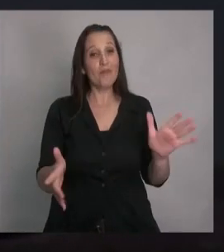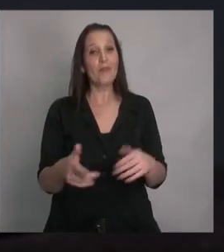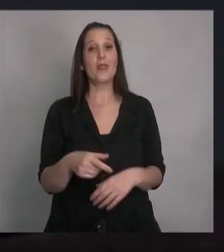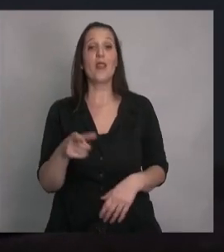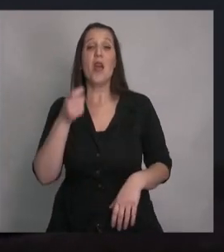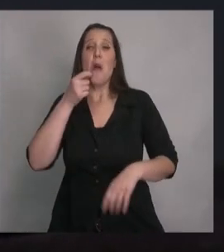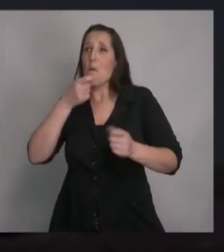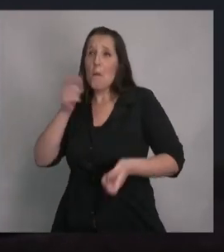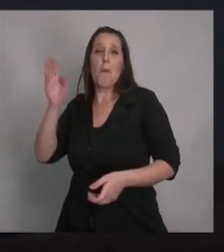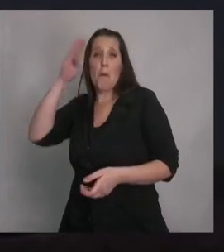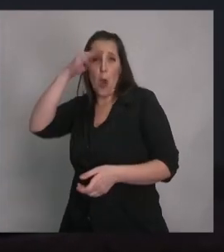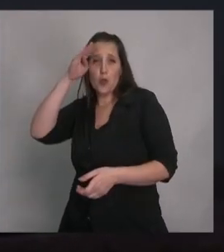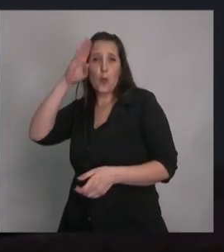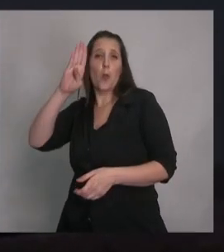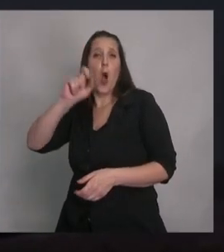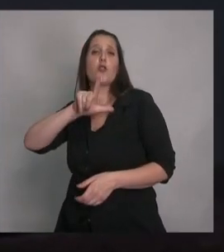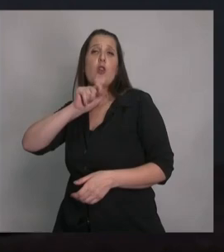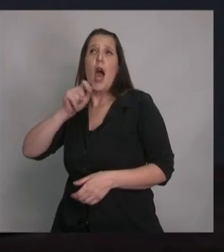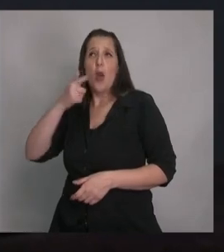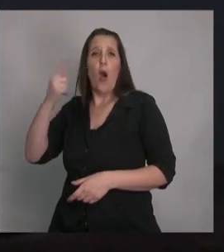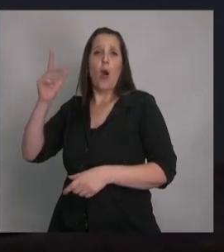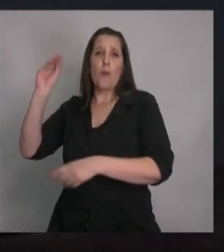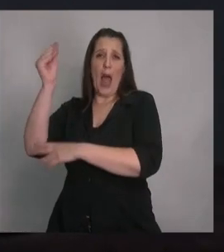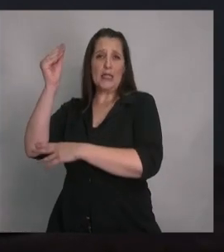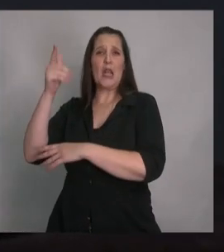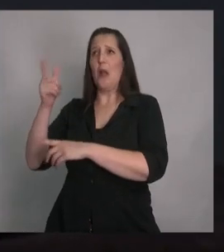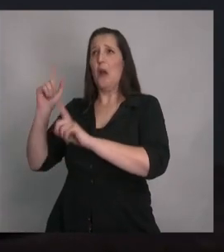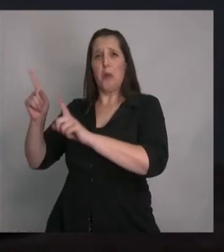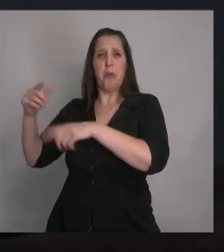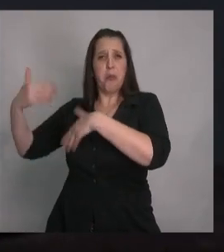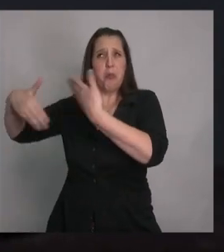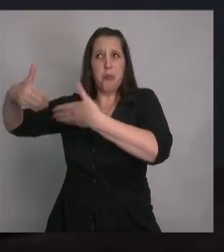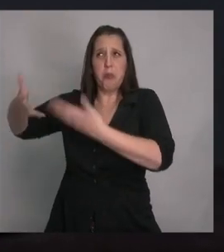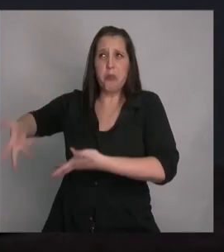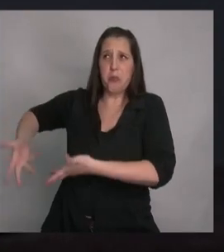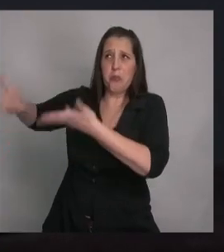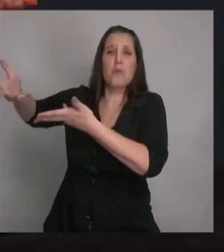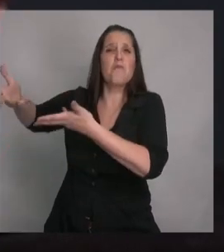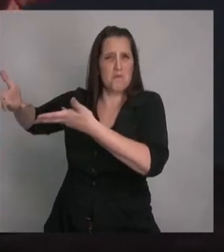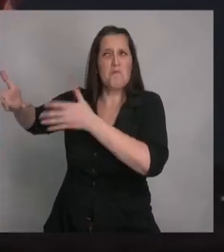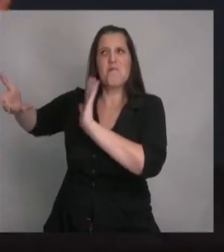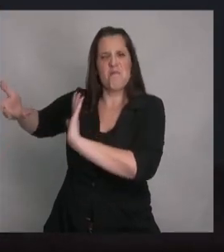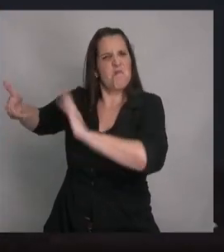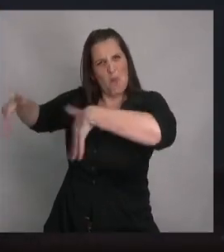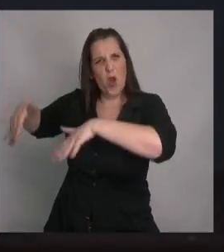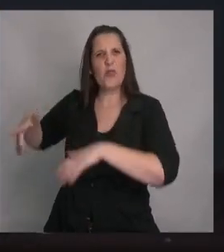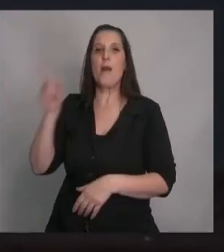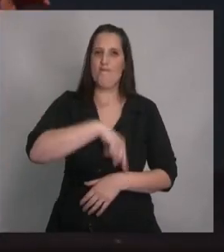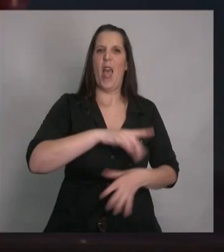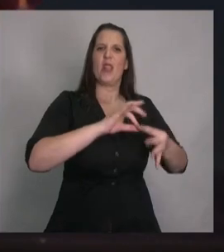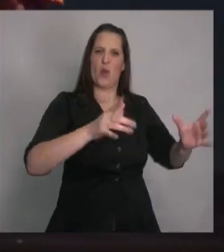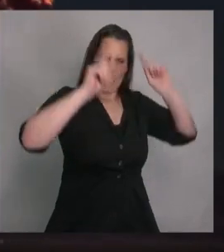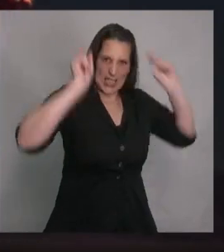Bolsonaro crece por un lado la democracia crece por el otro por eso no estamos en un mundo